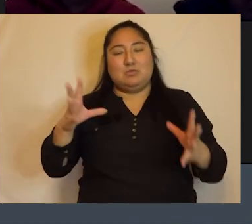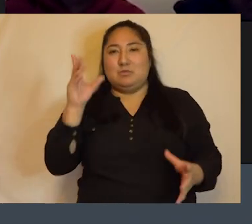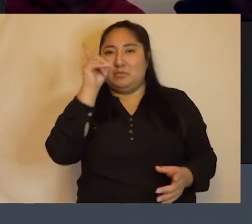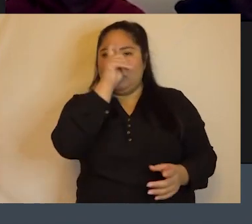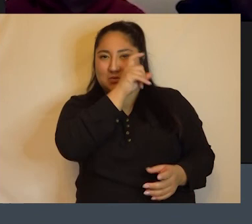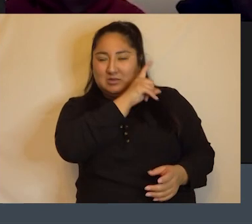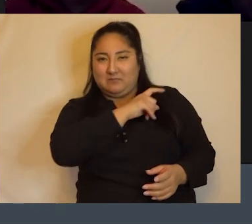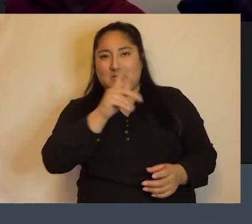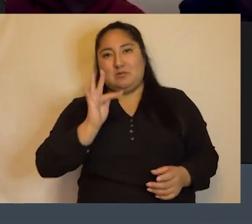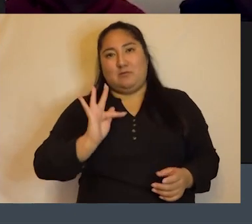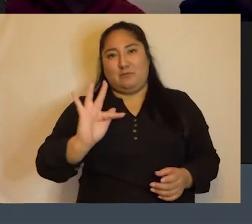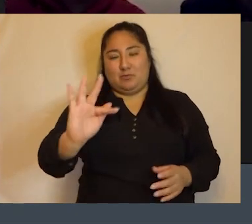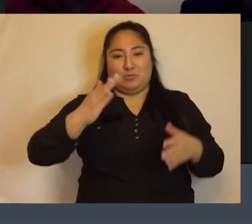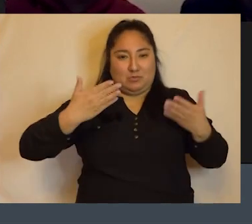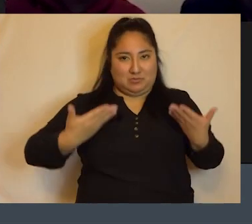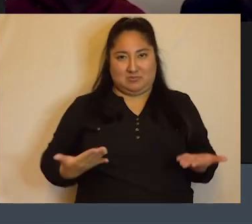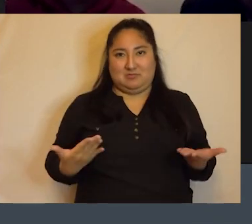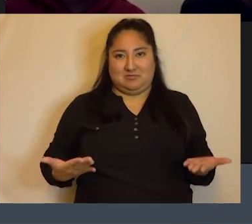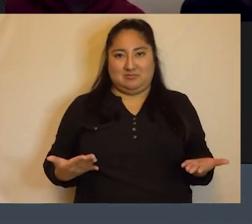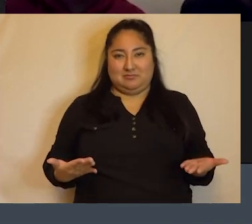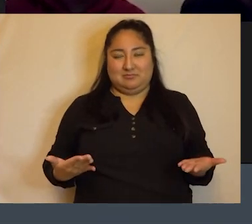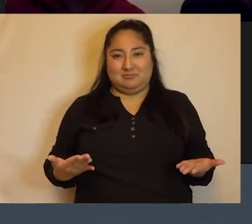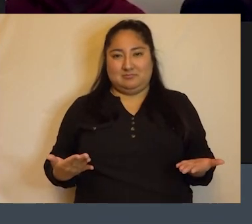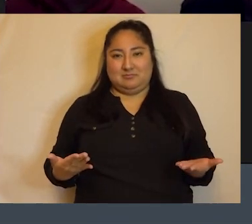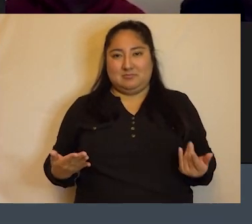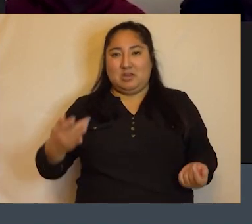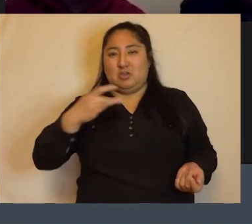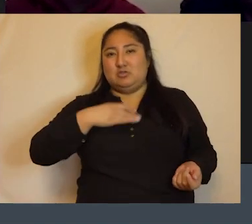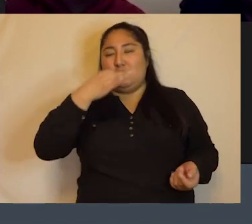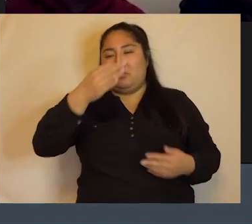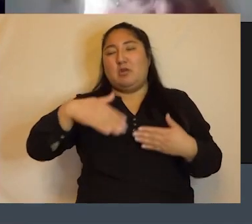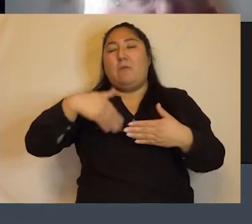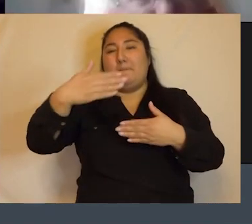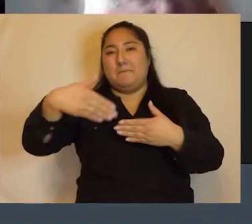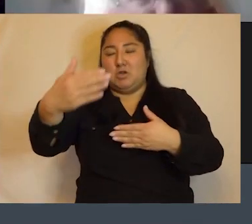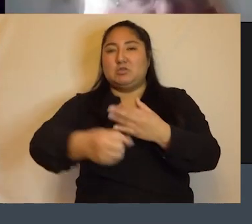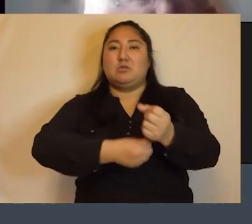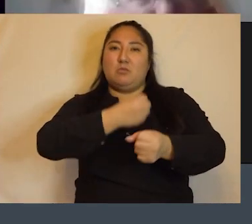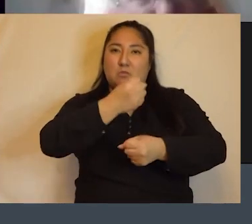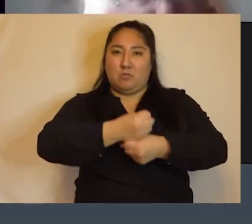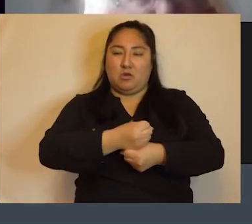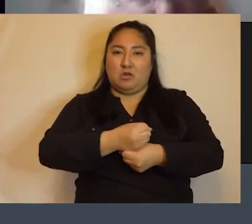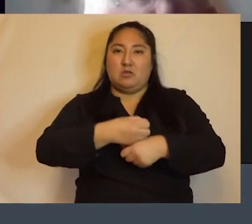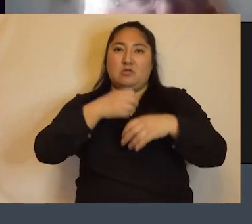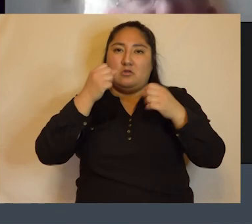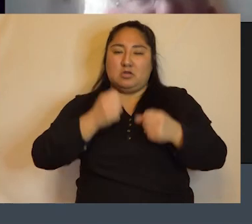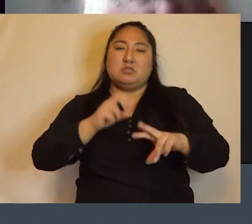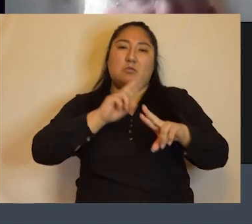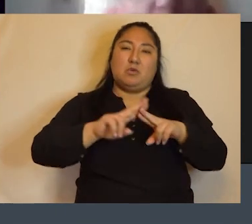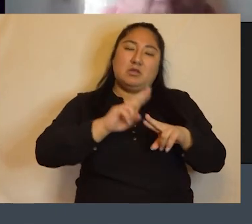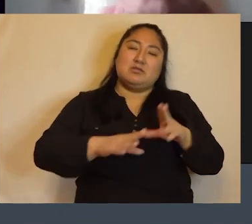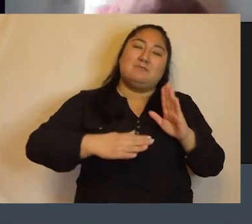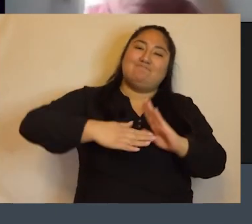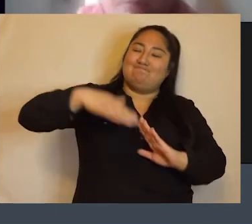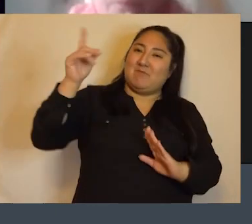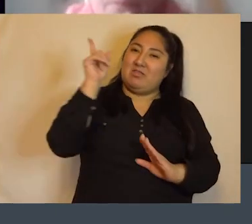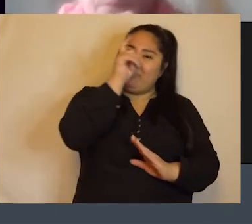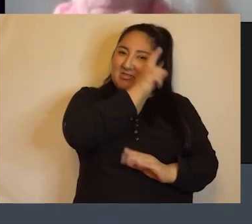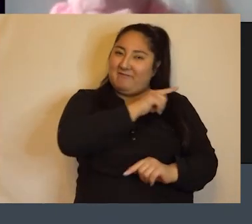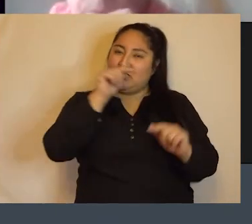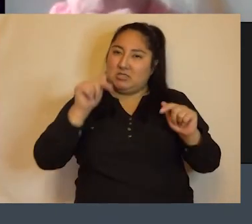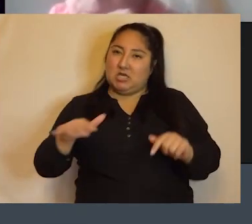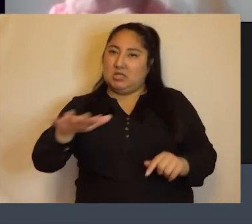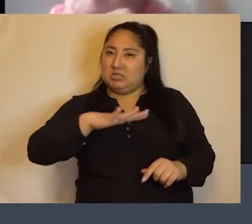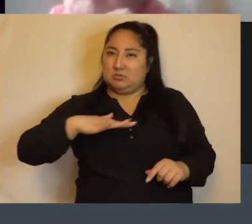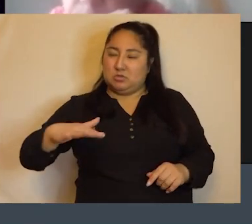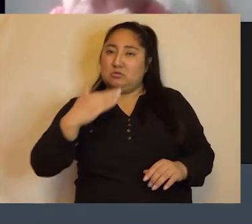bien complejo en el futuro presente, lo digo en los próximos años, que podría ser mucho más